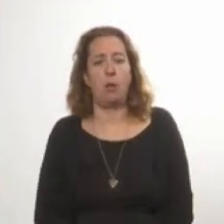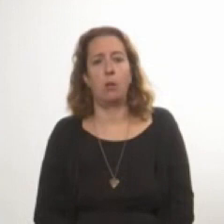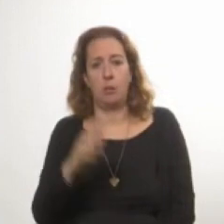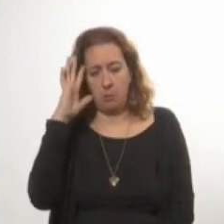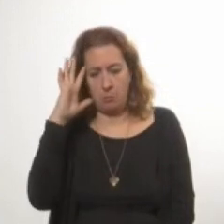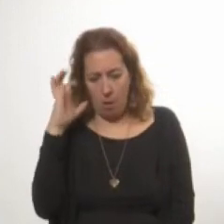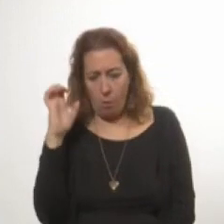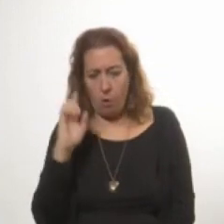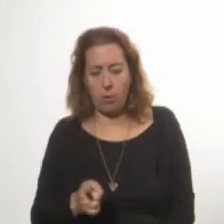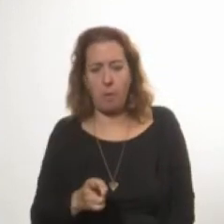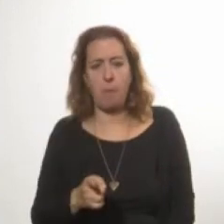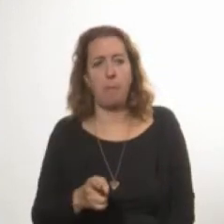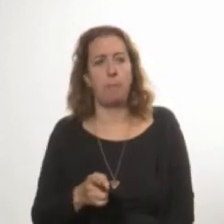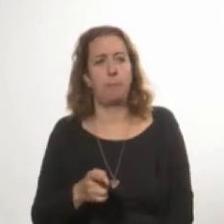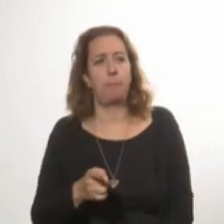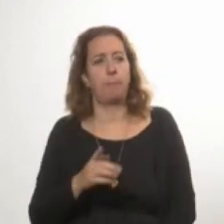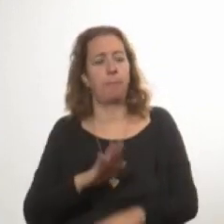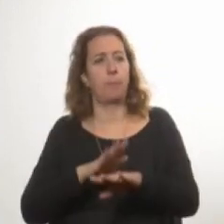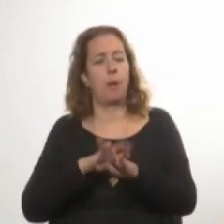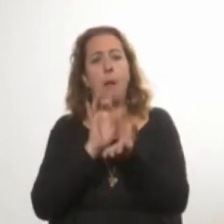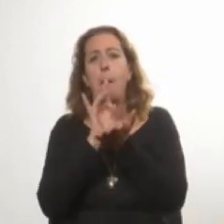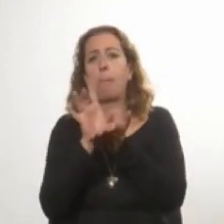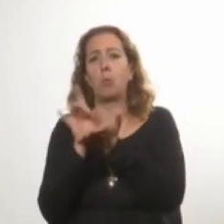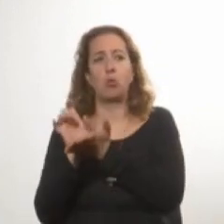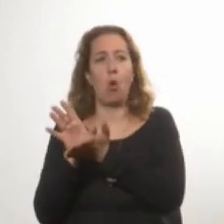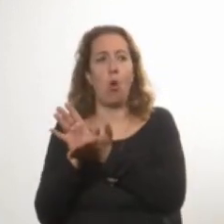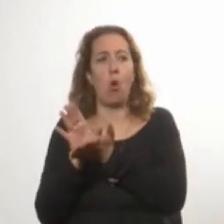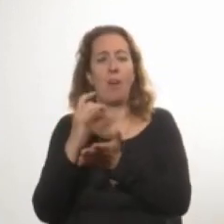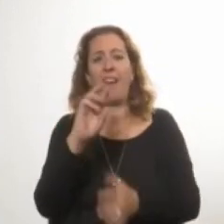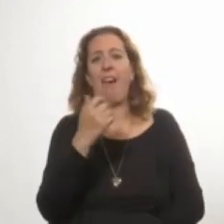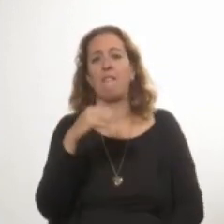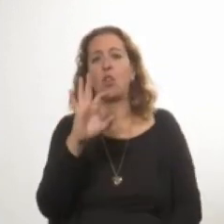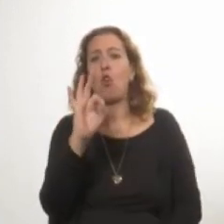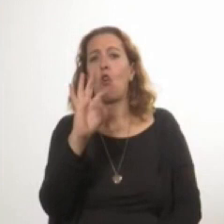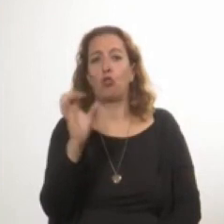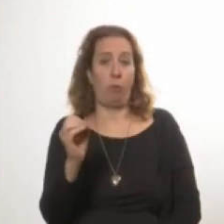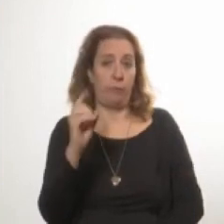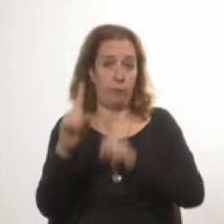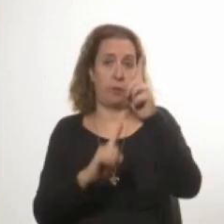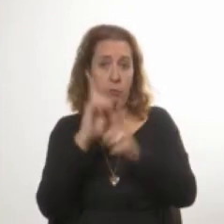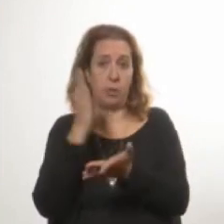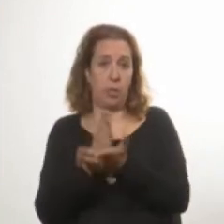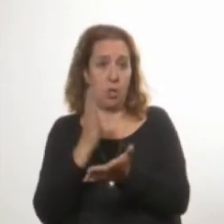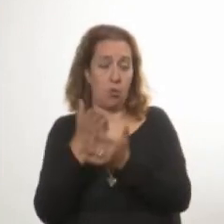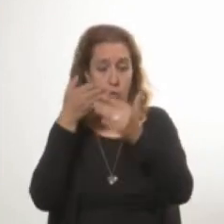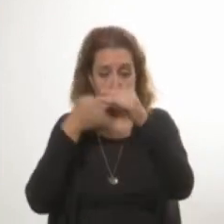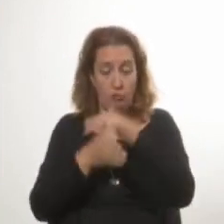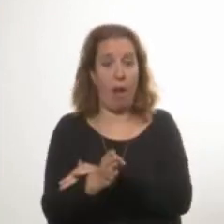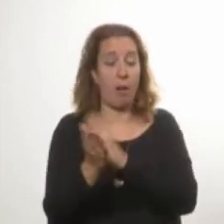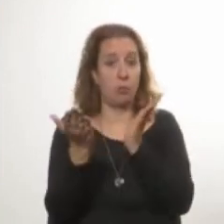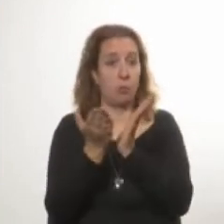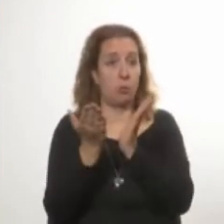Recuerdo cómo se expulsó a Wilson Cravioto de la Facultad de Derecho. Yo estaba entrando a la Facultad de